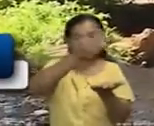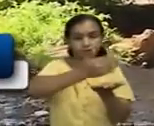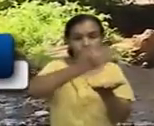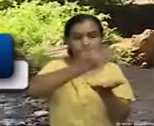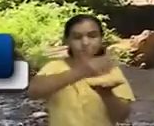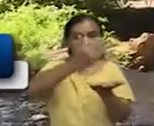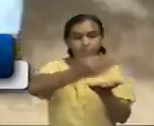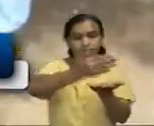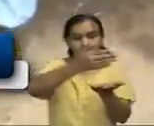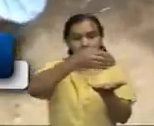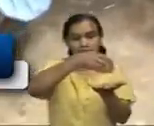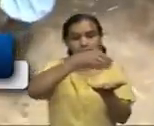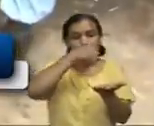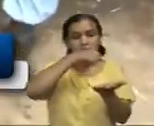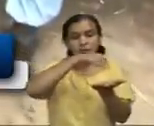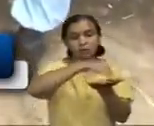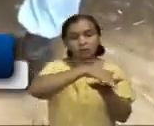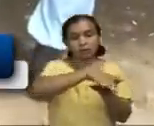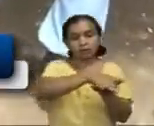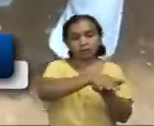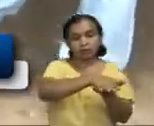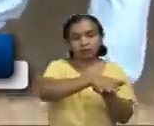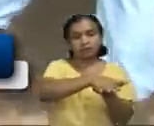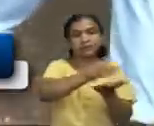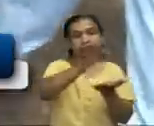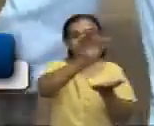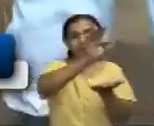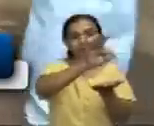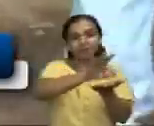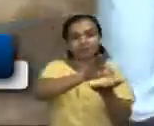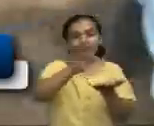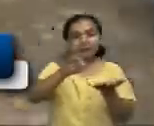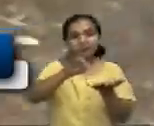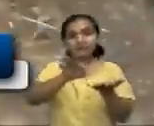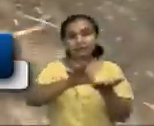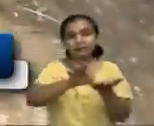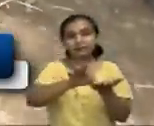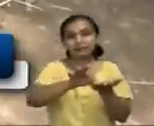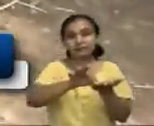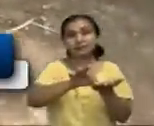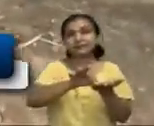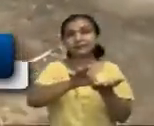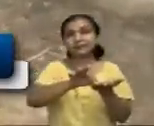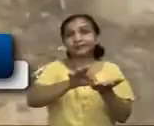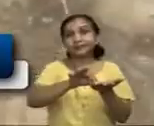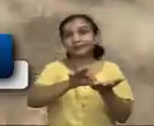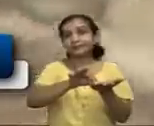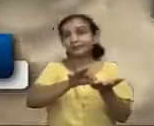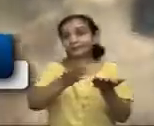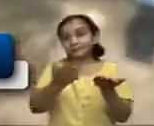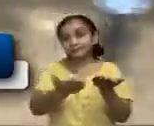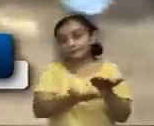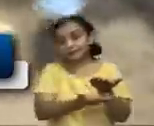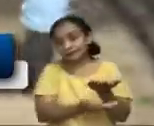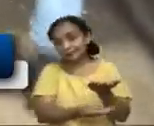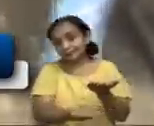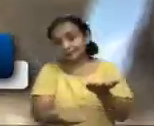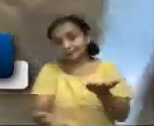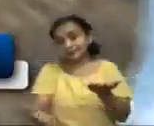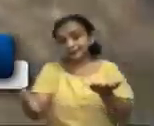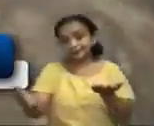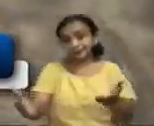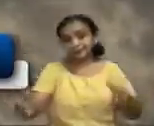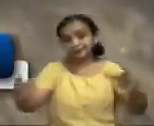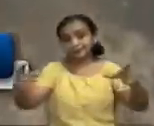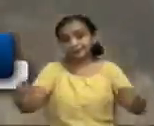vajilla y ahí se escurre el agua y ahí hay un criadero. O muy comúnmente que debajo del lavado hay una